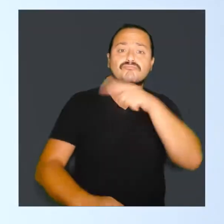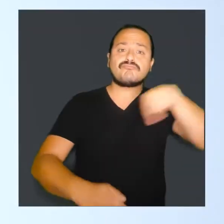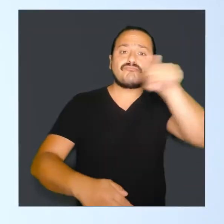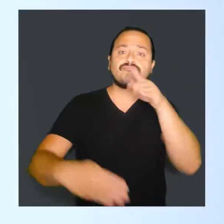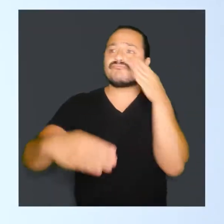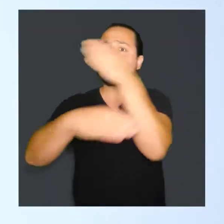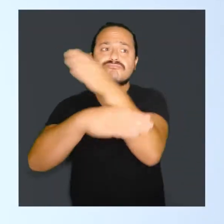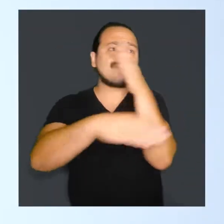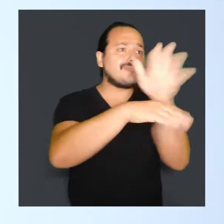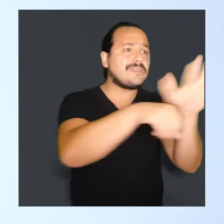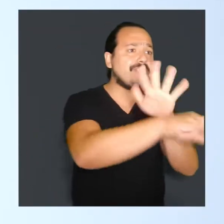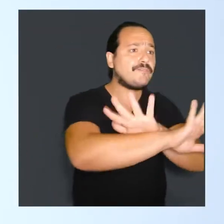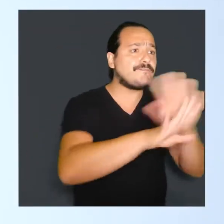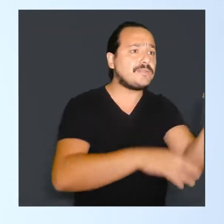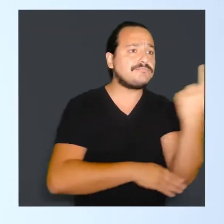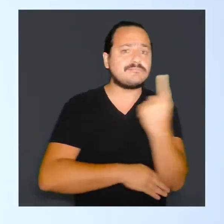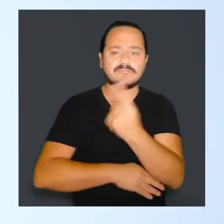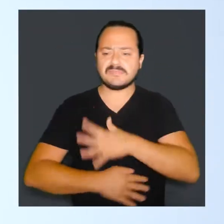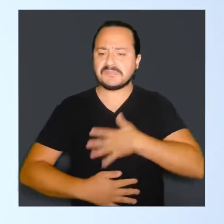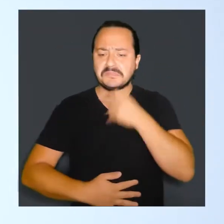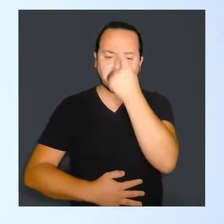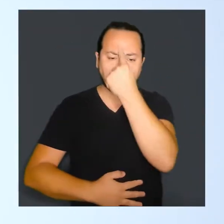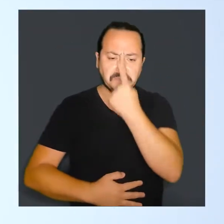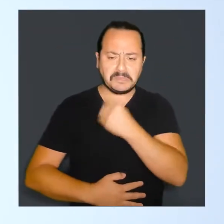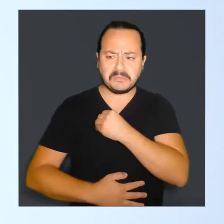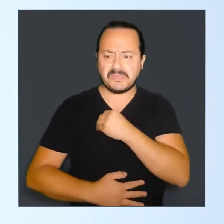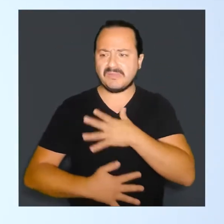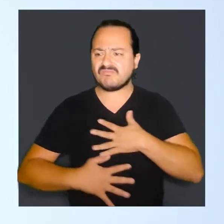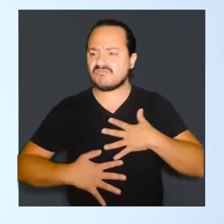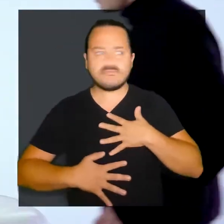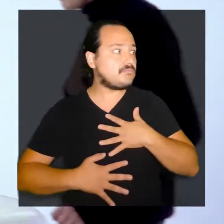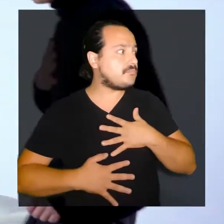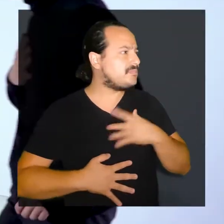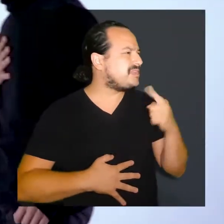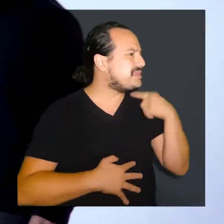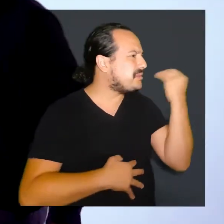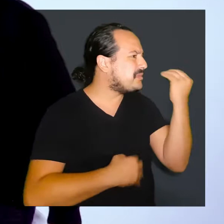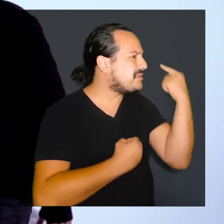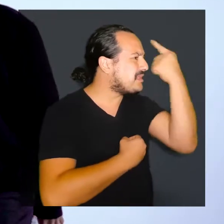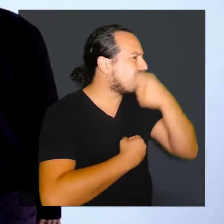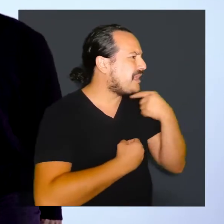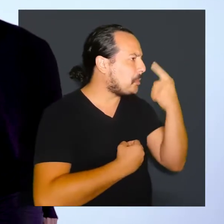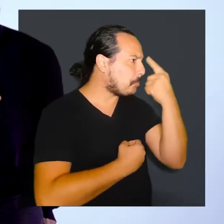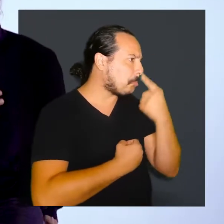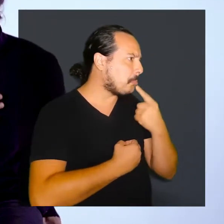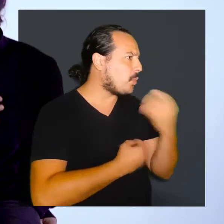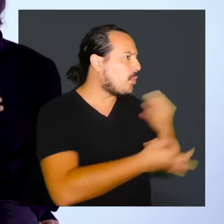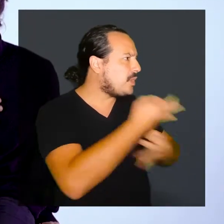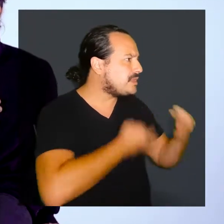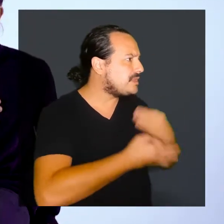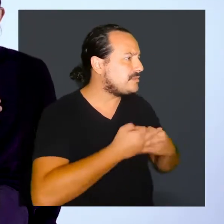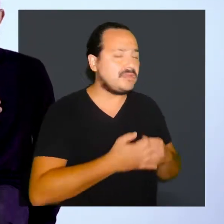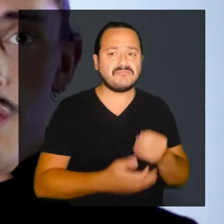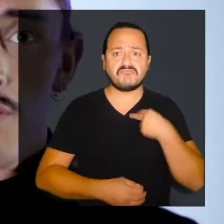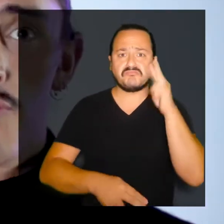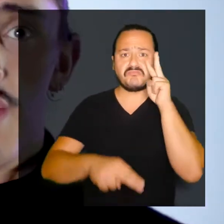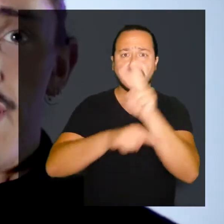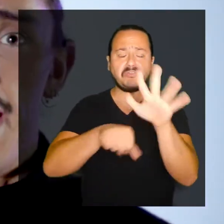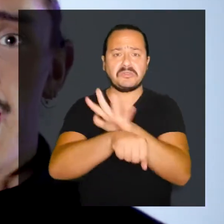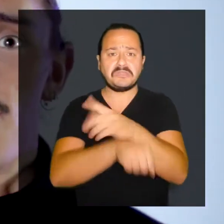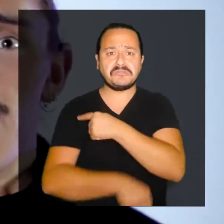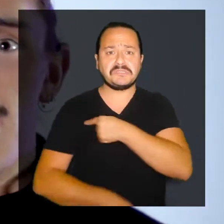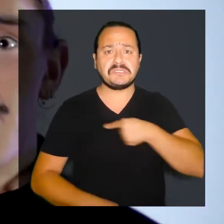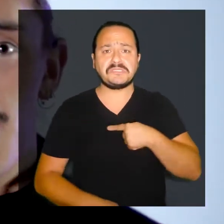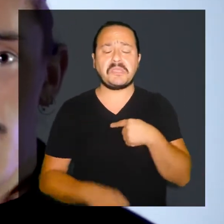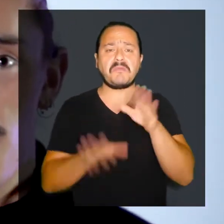¿Cuántas veces hemos asistido al teatro y hemos salido con un aire de melancolía? Actor, ¿qué te pasó? ¡Mira tu cara! Fui a